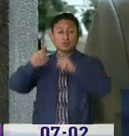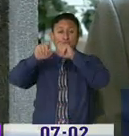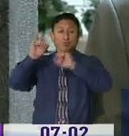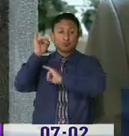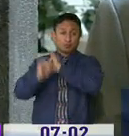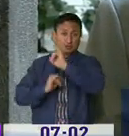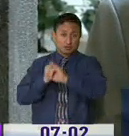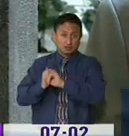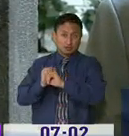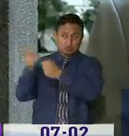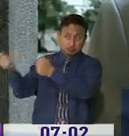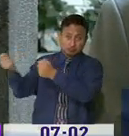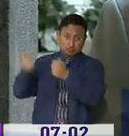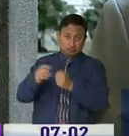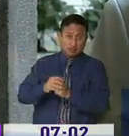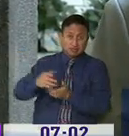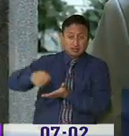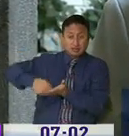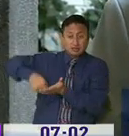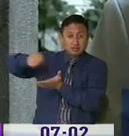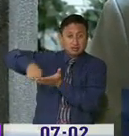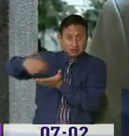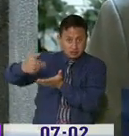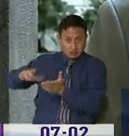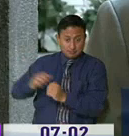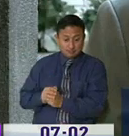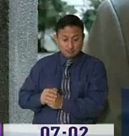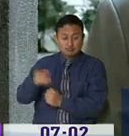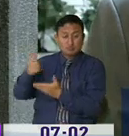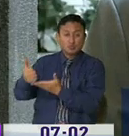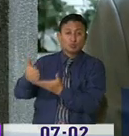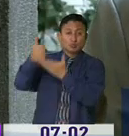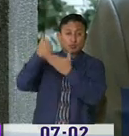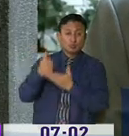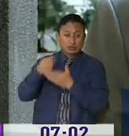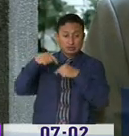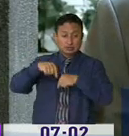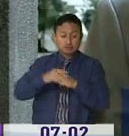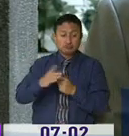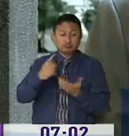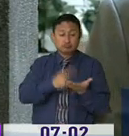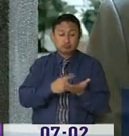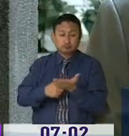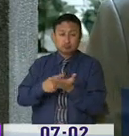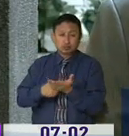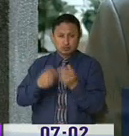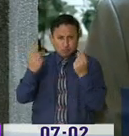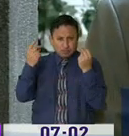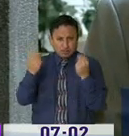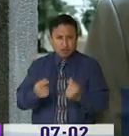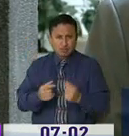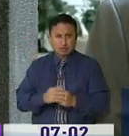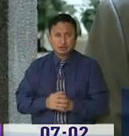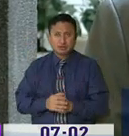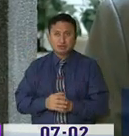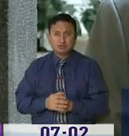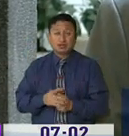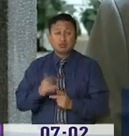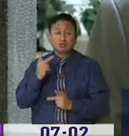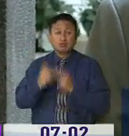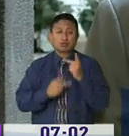consultora internacional a objeto de que nos entregue lo antes posible el proceso de la